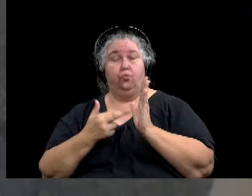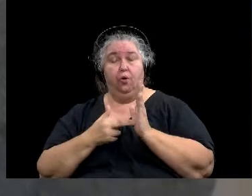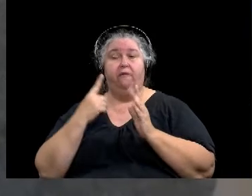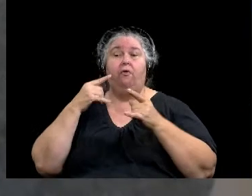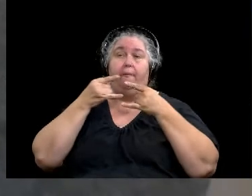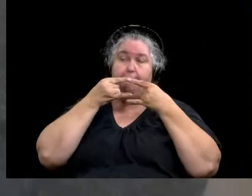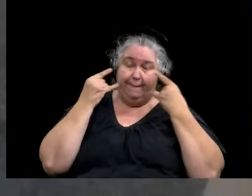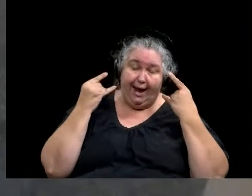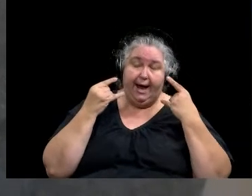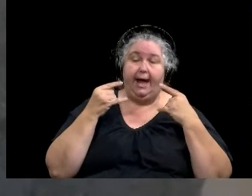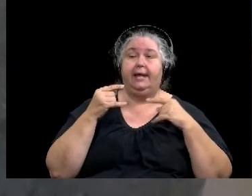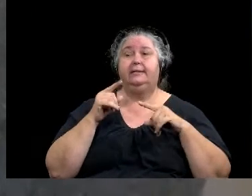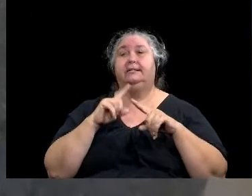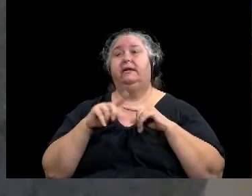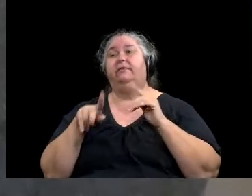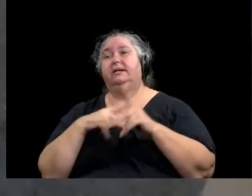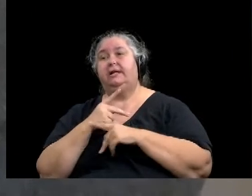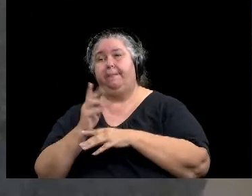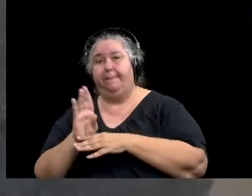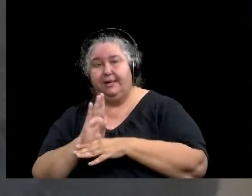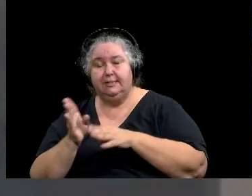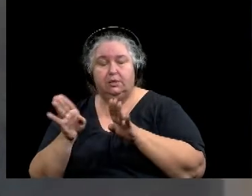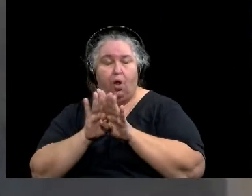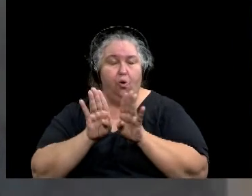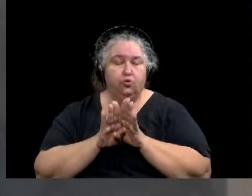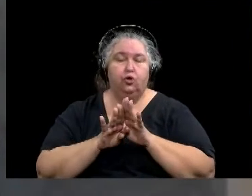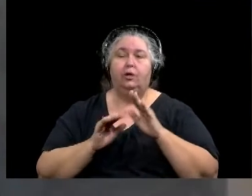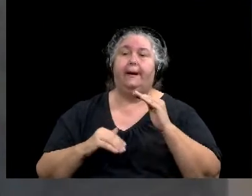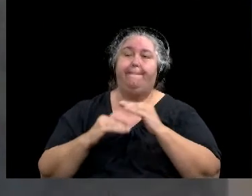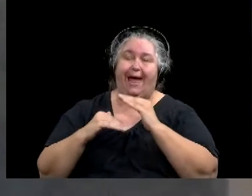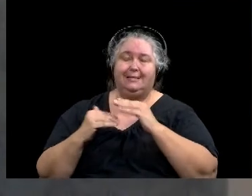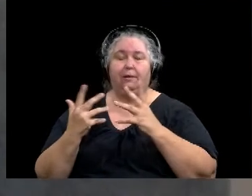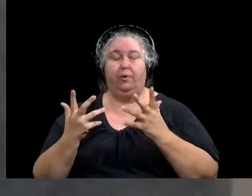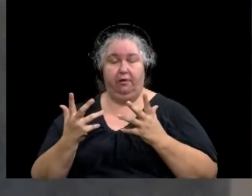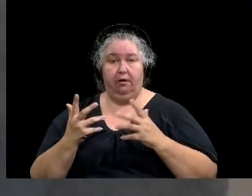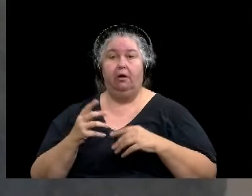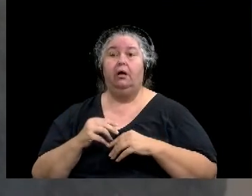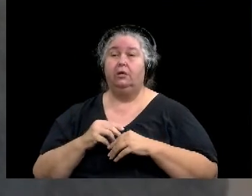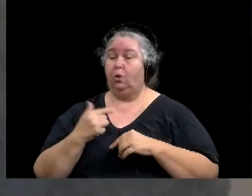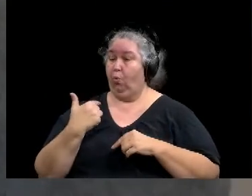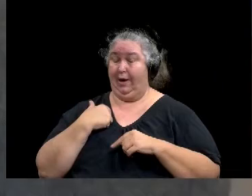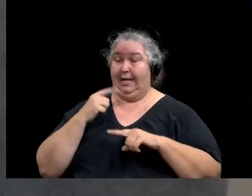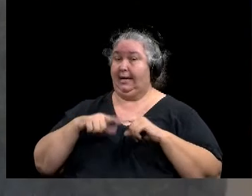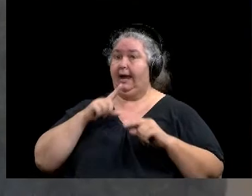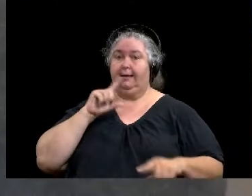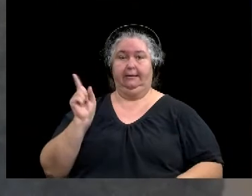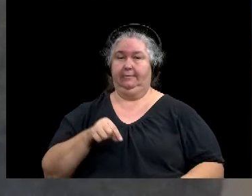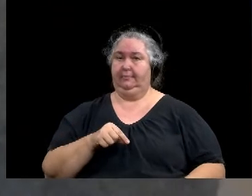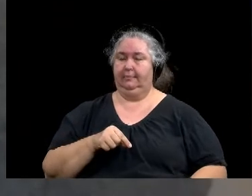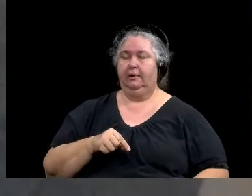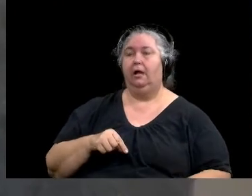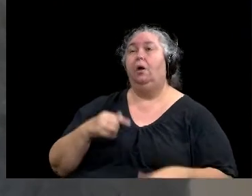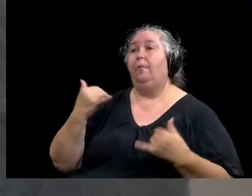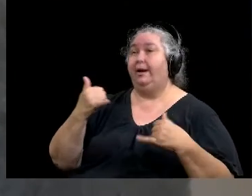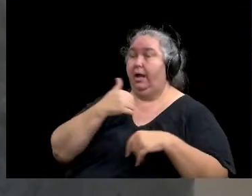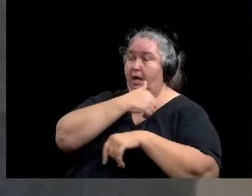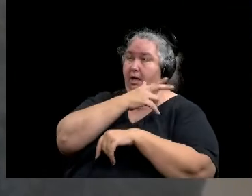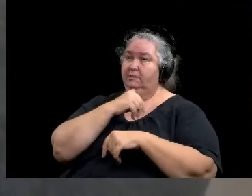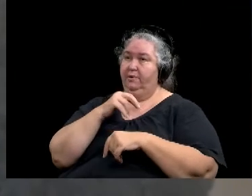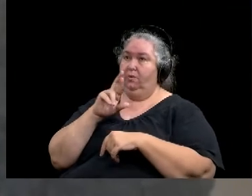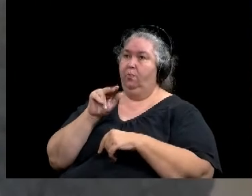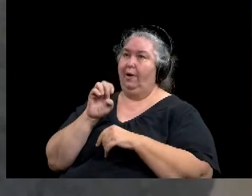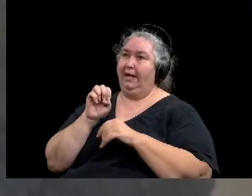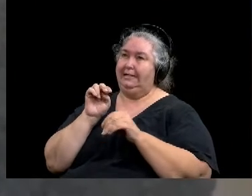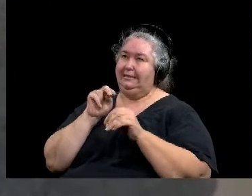el gobernador a vettel tiene todas las medidas ha puesto todas las medios para nosotros seguro sigue